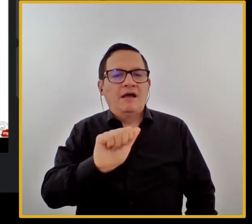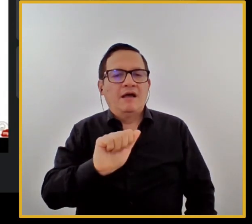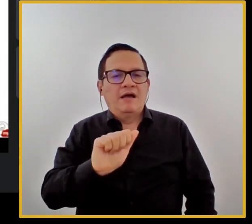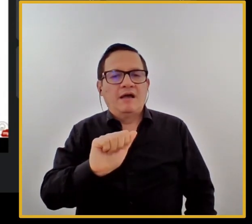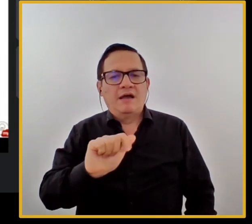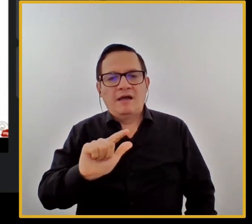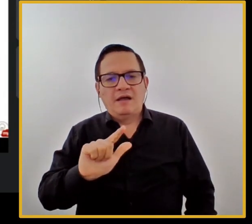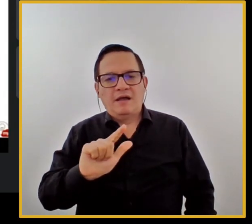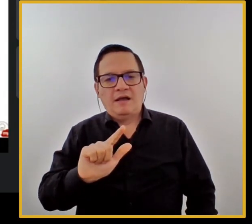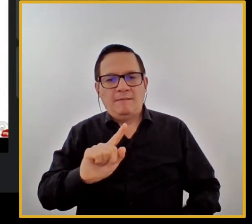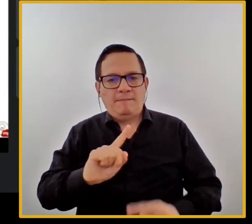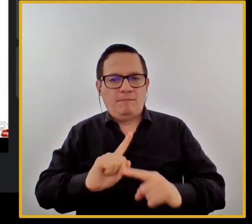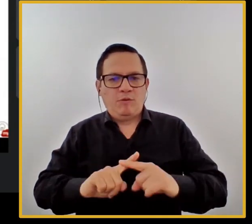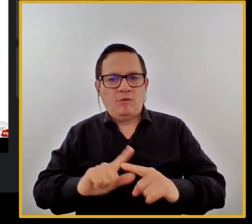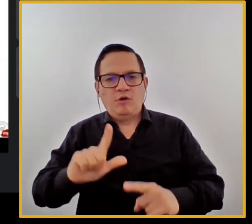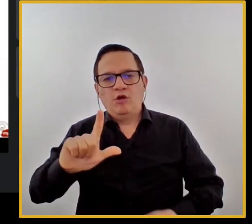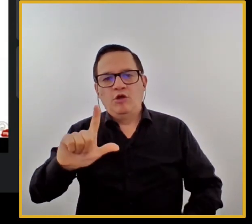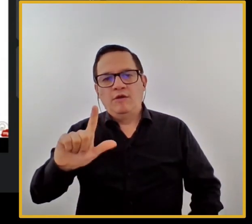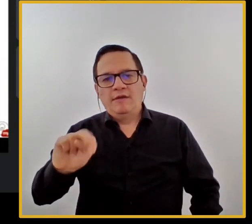el logaritmo